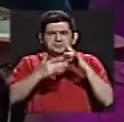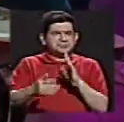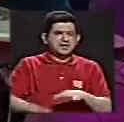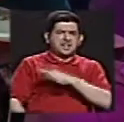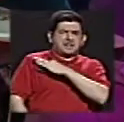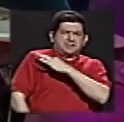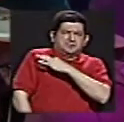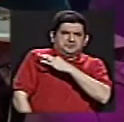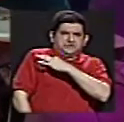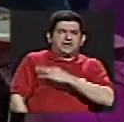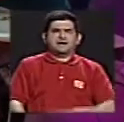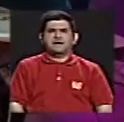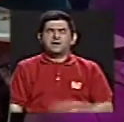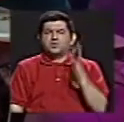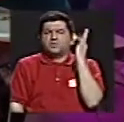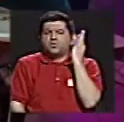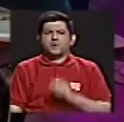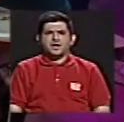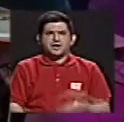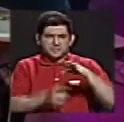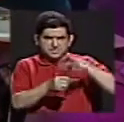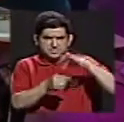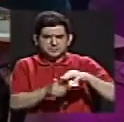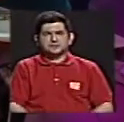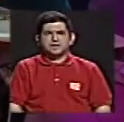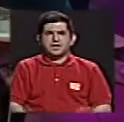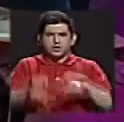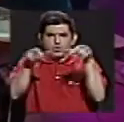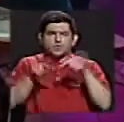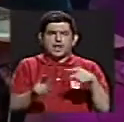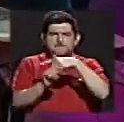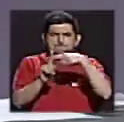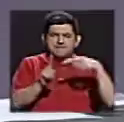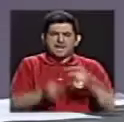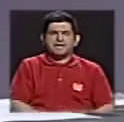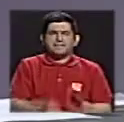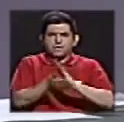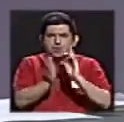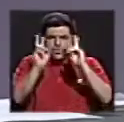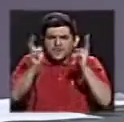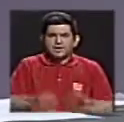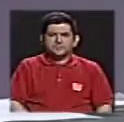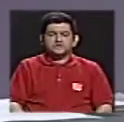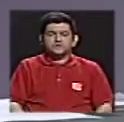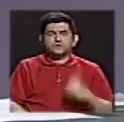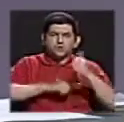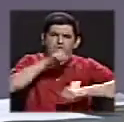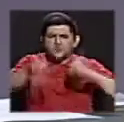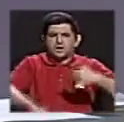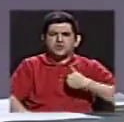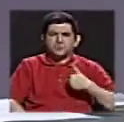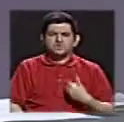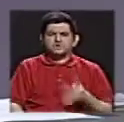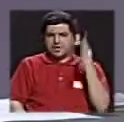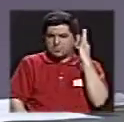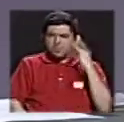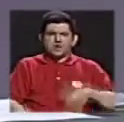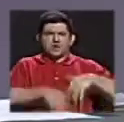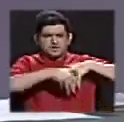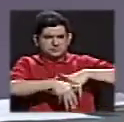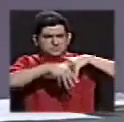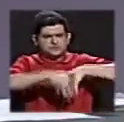invitando mujeres del agro, las mujeres en medio queso y la lucha que han tenido, las mujeres cuando vinieron a la marcha